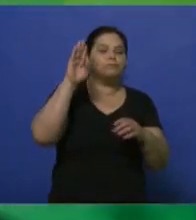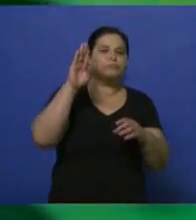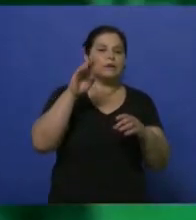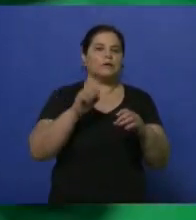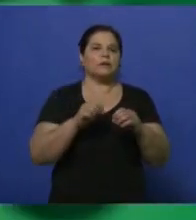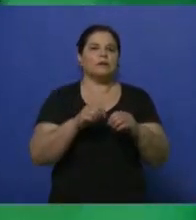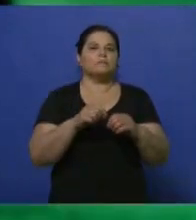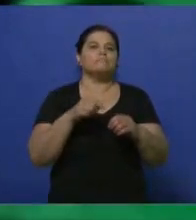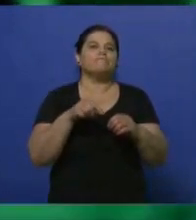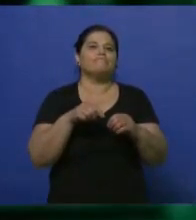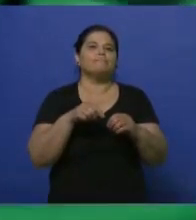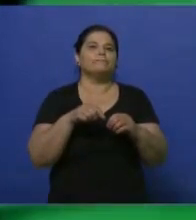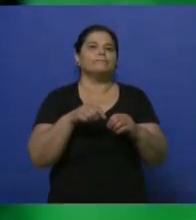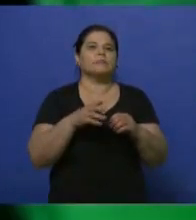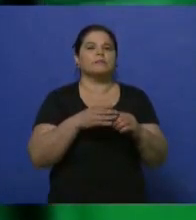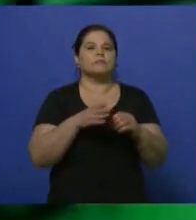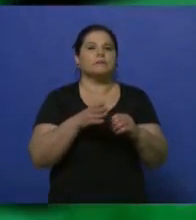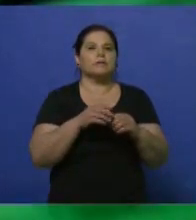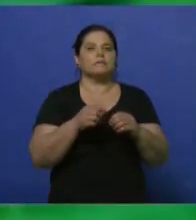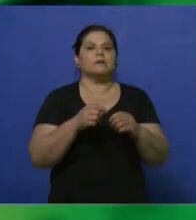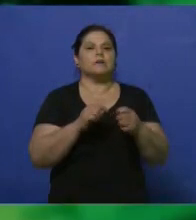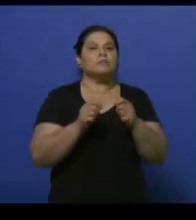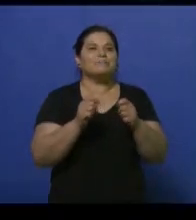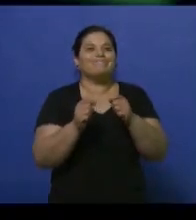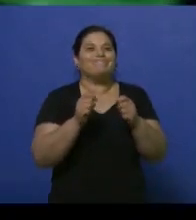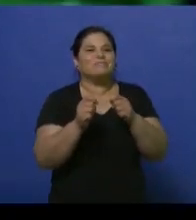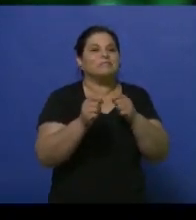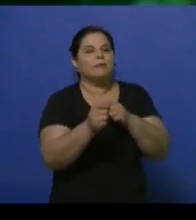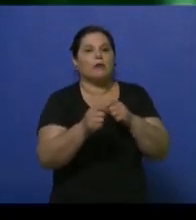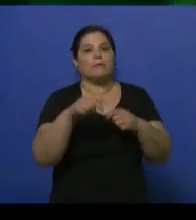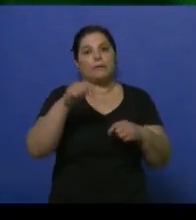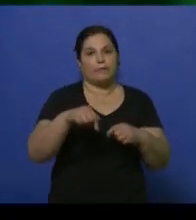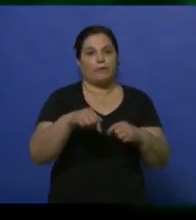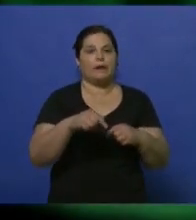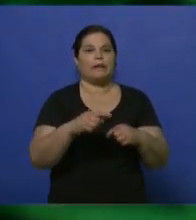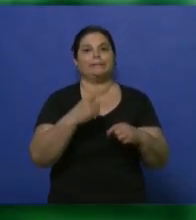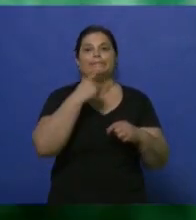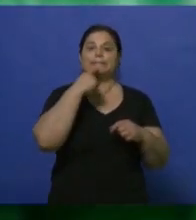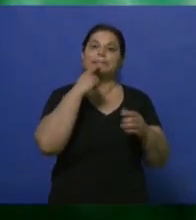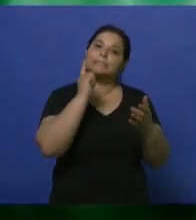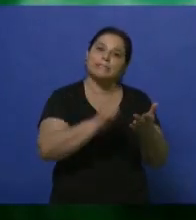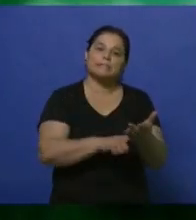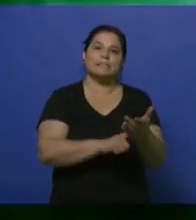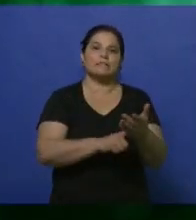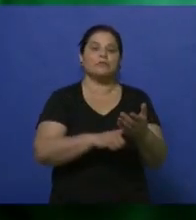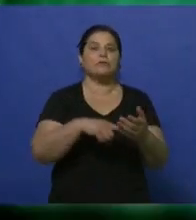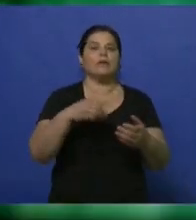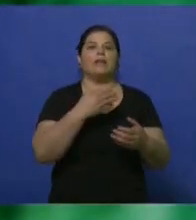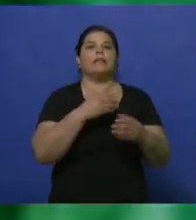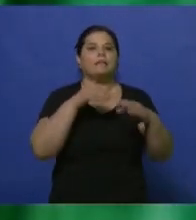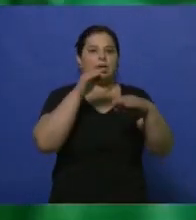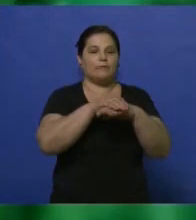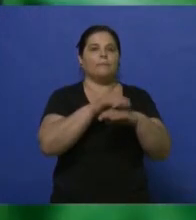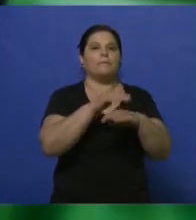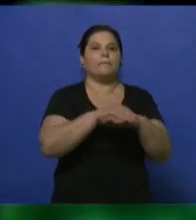digamos. Sí. Los mercados a veces sobre reaccionan y después se van acomodando. Bien. En realidad después hubo una decisión del Banco Central muy dura y del gobierno argentino, que estaba acordada